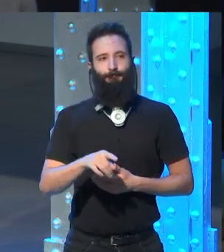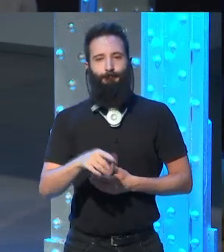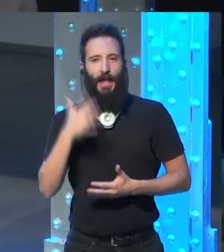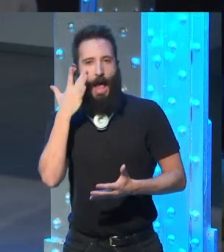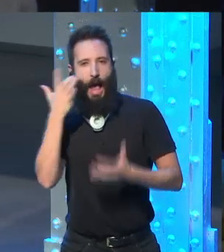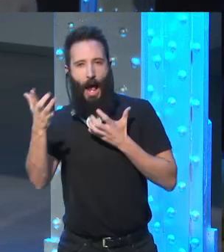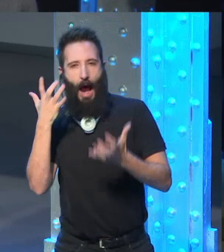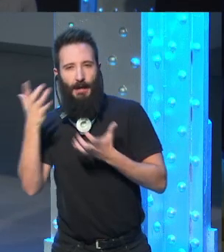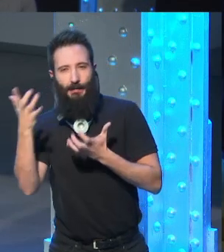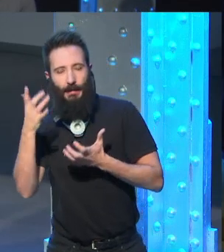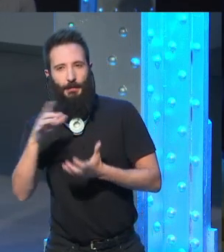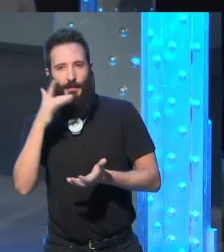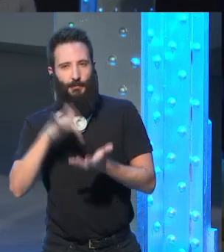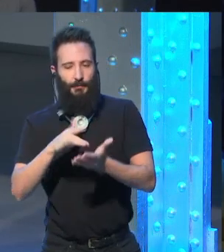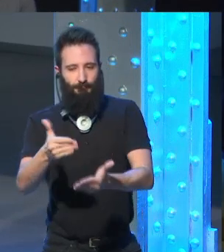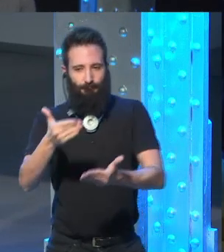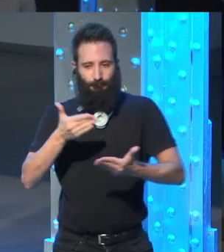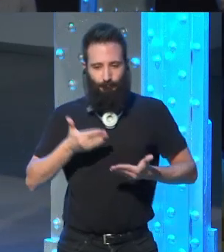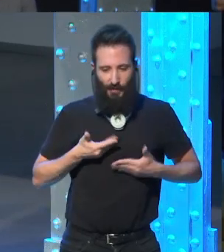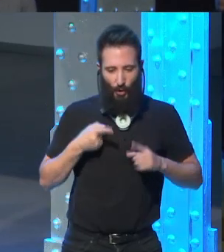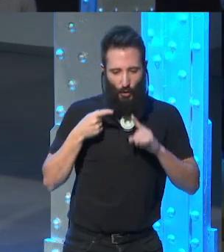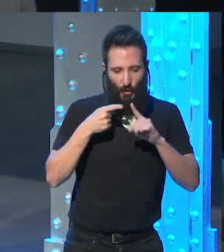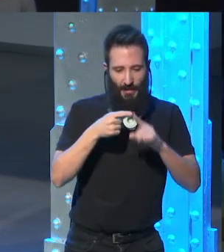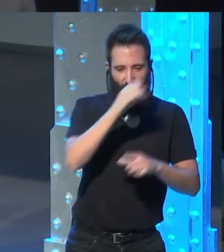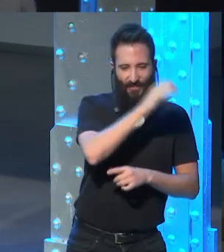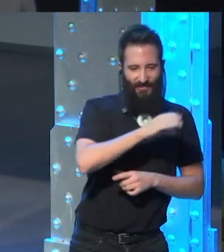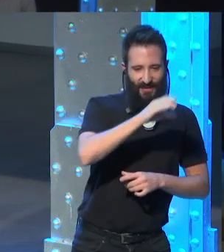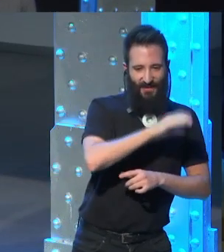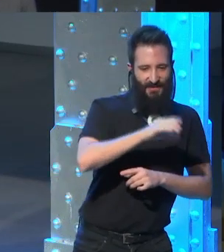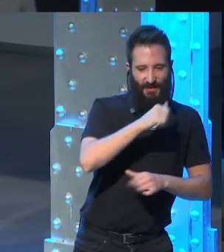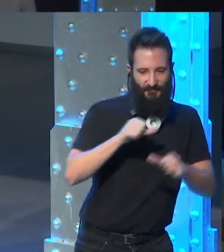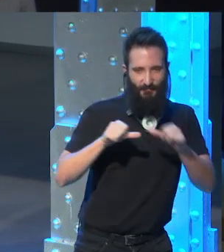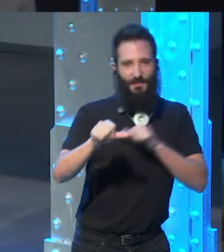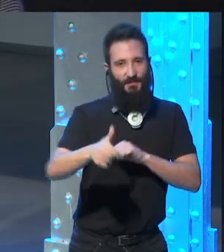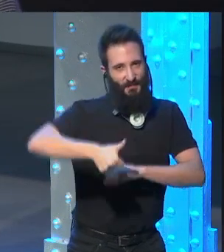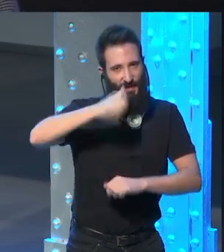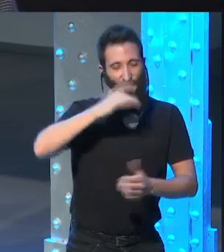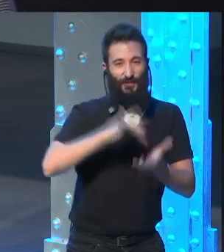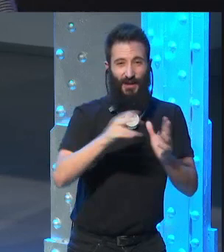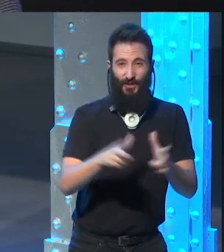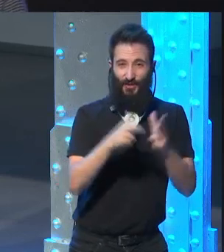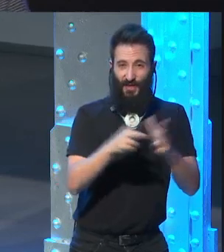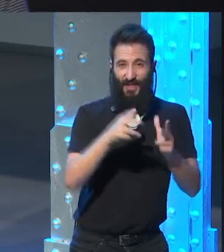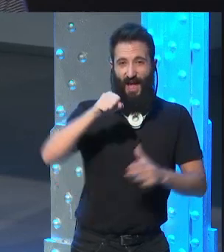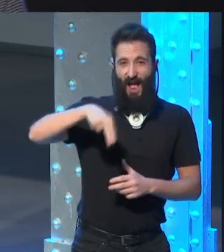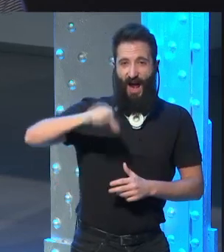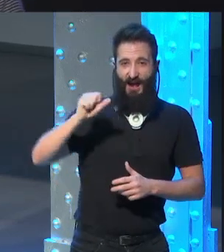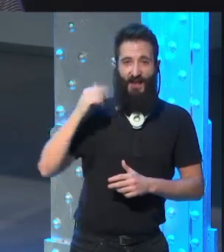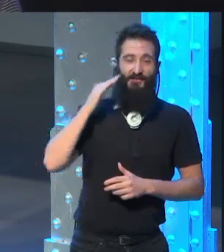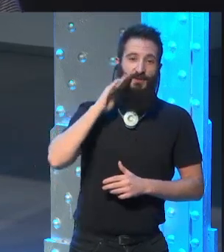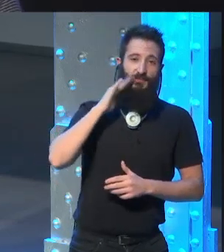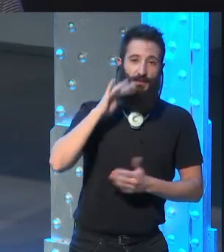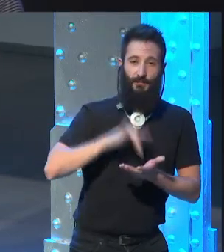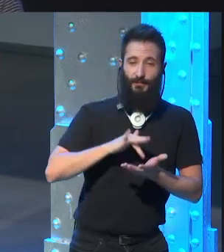arte ayuda a llegar más allá a donde llegas con la ciencia en la sociedad, ¿no? Lo que decían al principio, que tienes